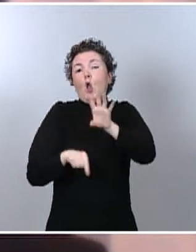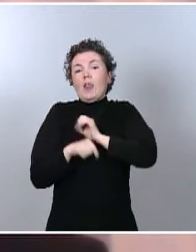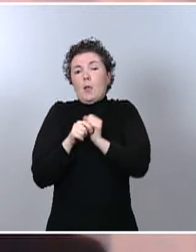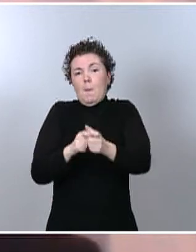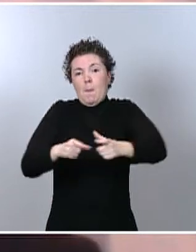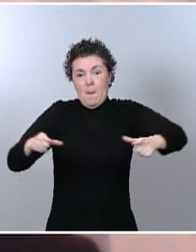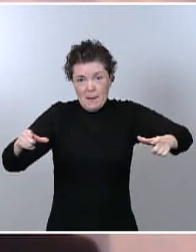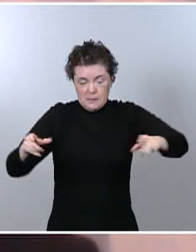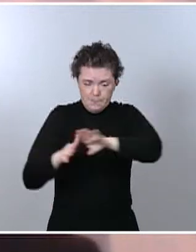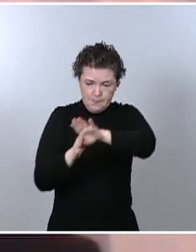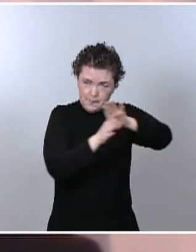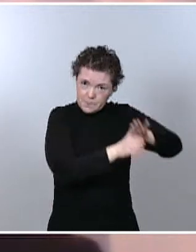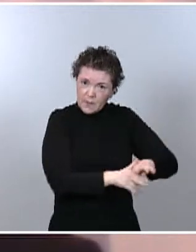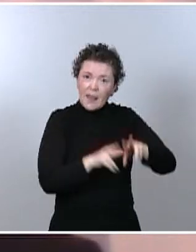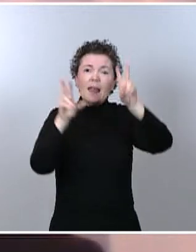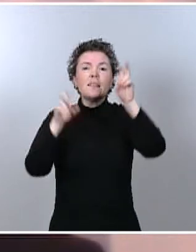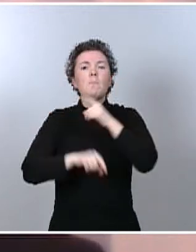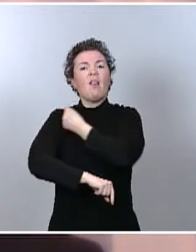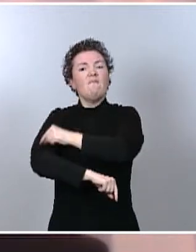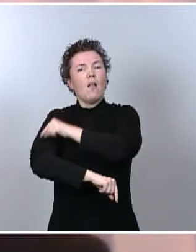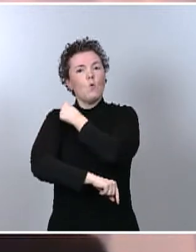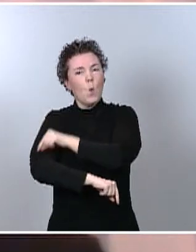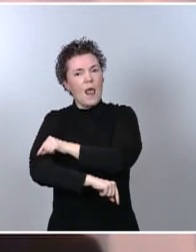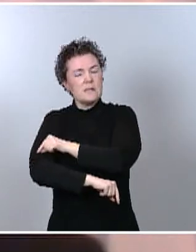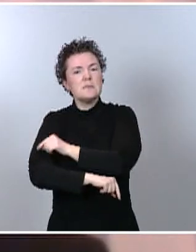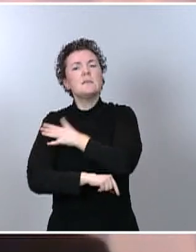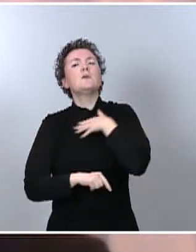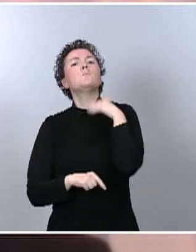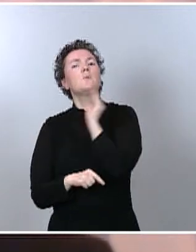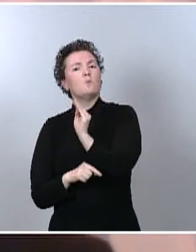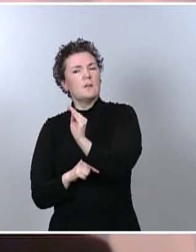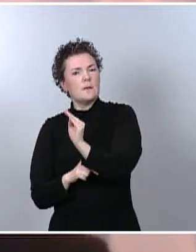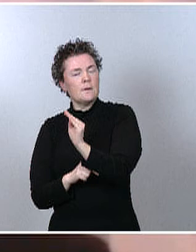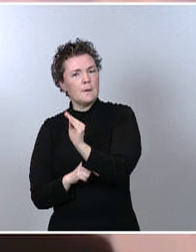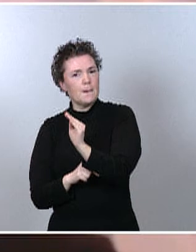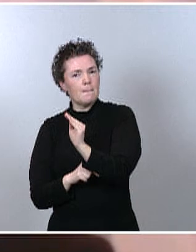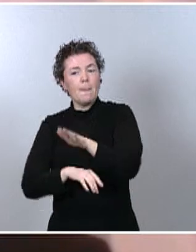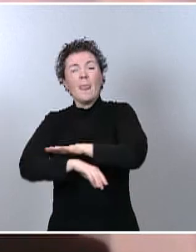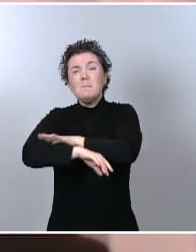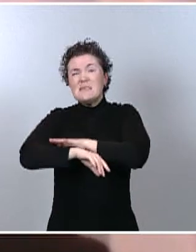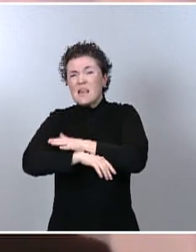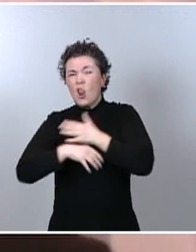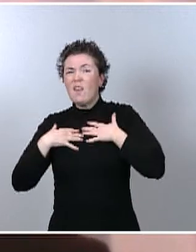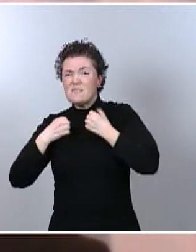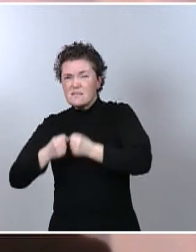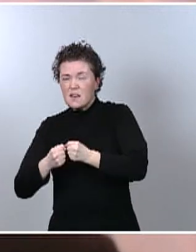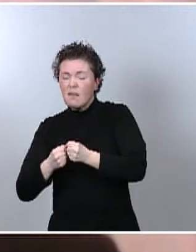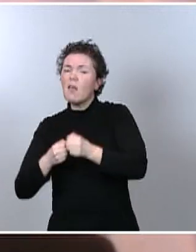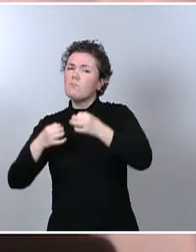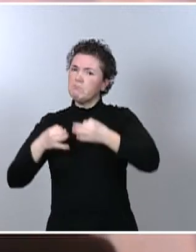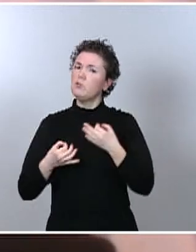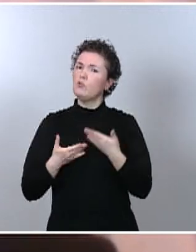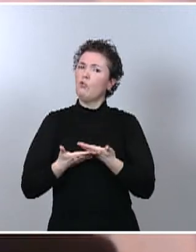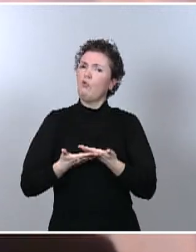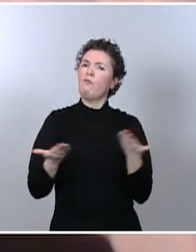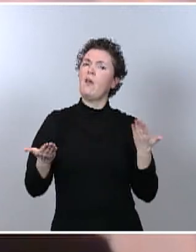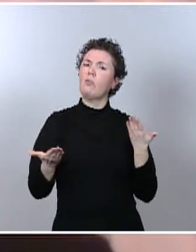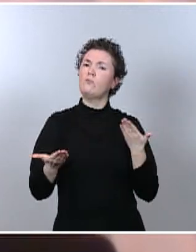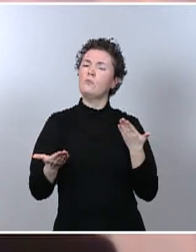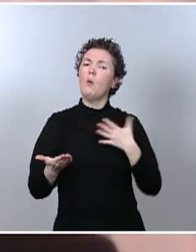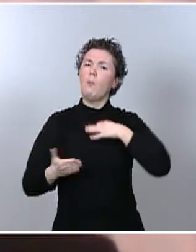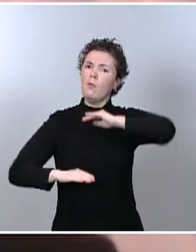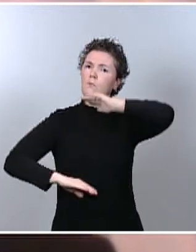salubristas, hacer un confinamiento total breve de un par de semanas para intentar recuperar lo que hemos perdido, digamos, estas semanas en aumento de